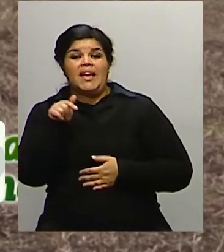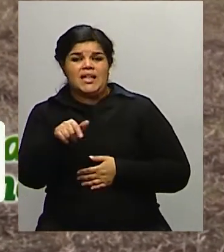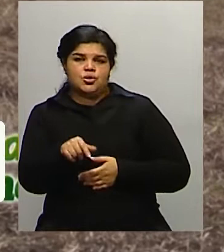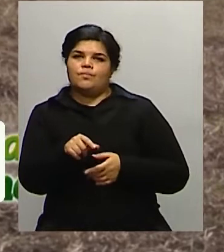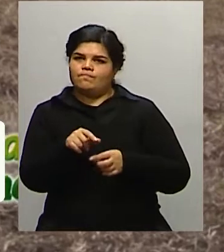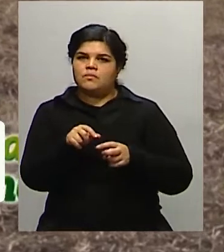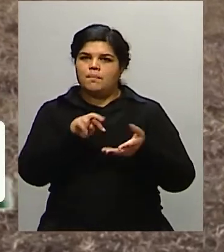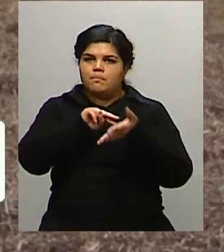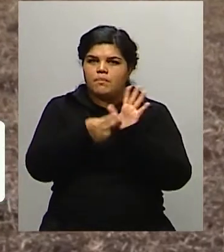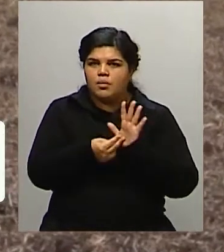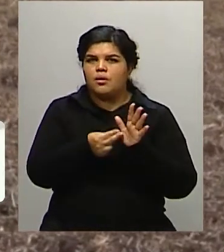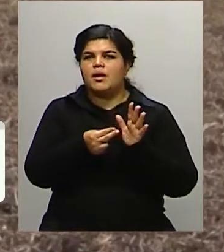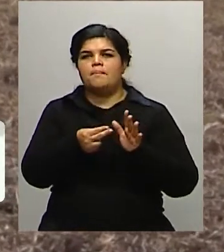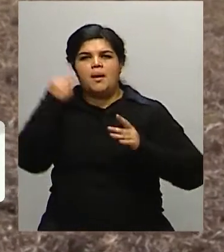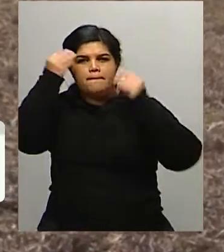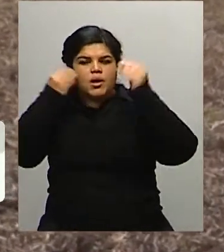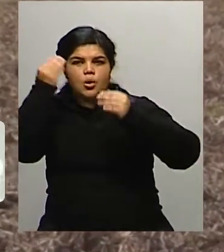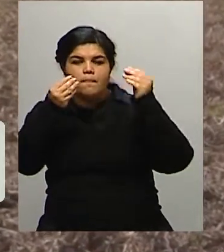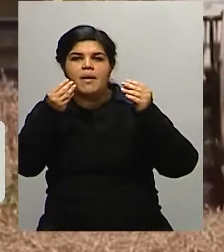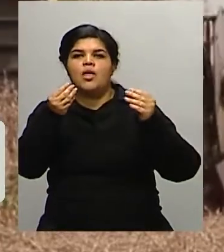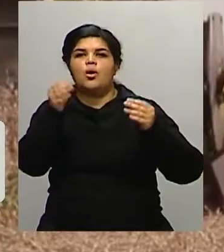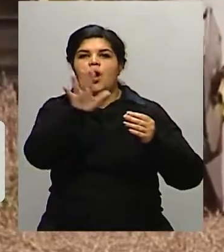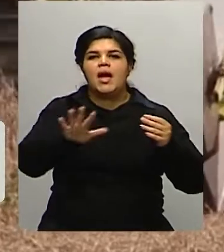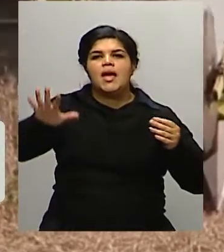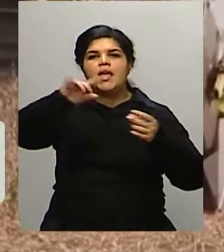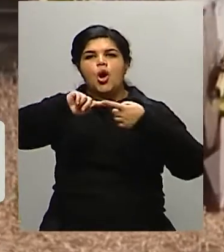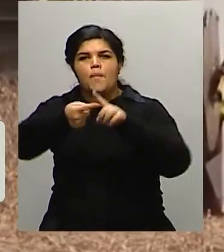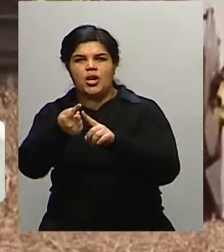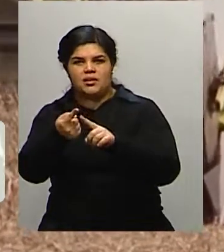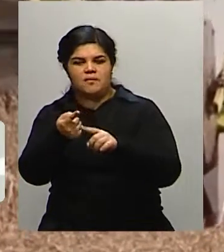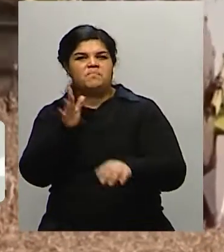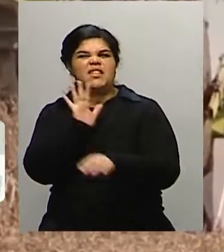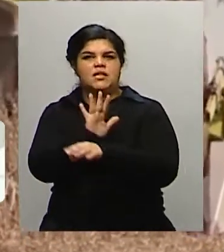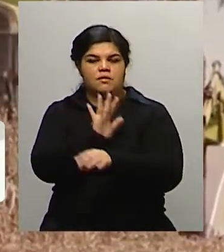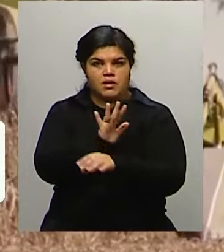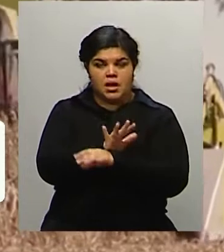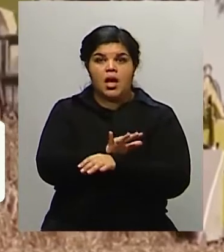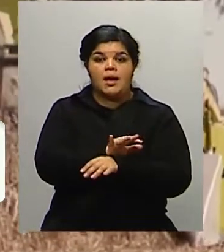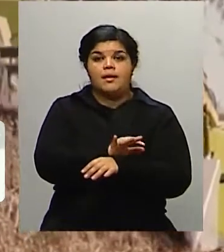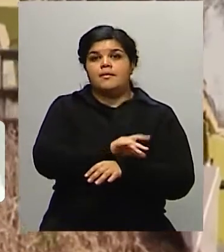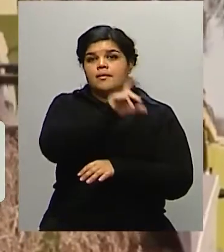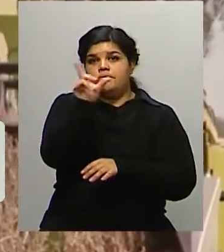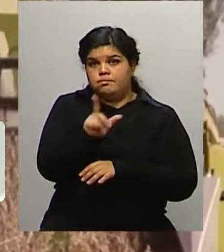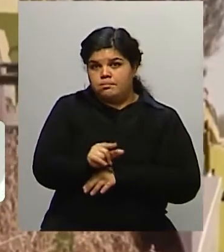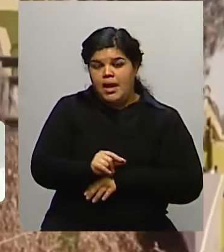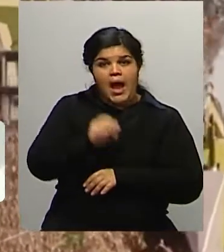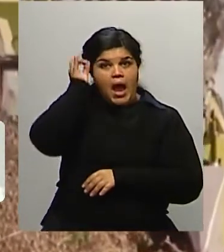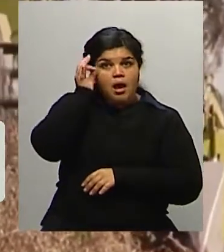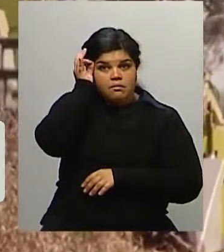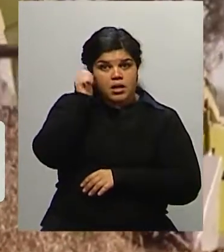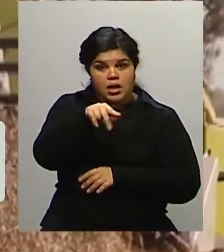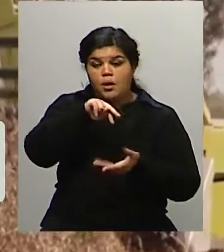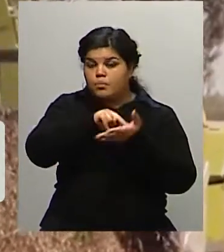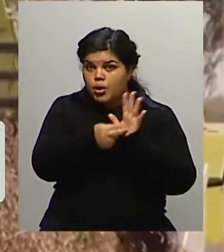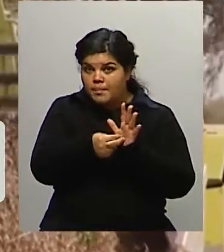parte de la preocupación europea no es solo la energía, sino que si hay una crisis en África, va a agravar las